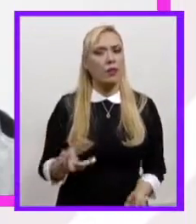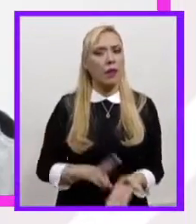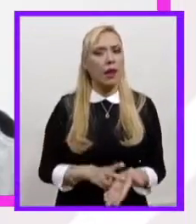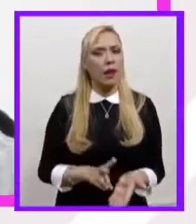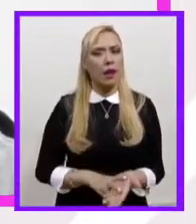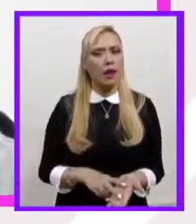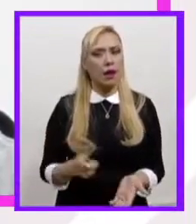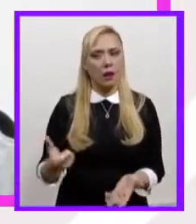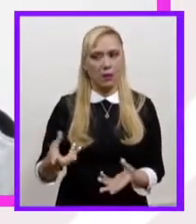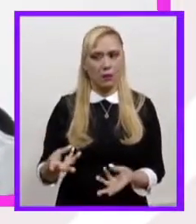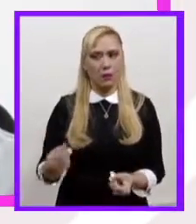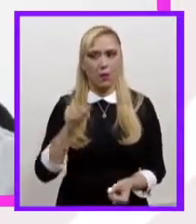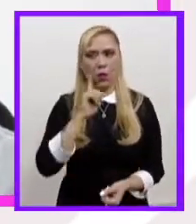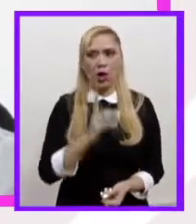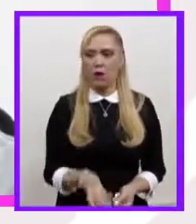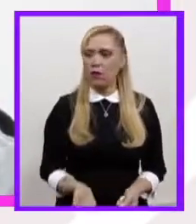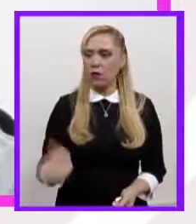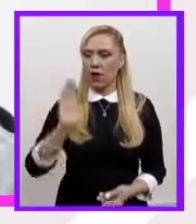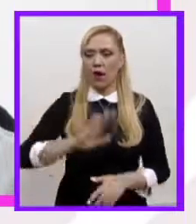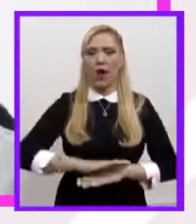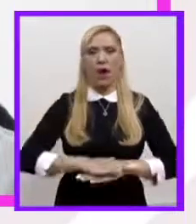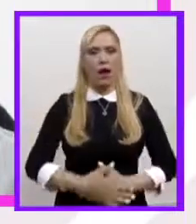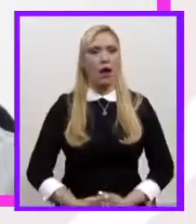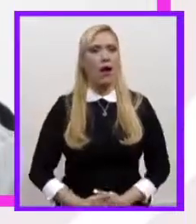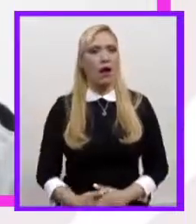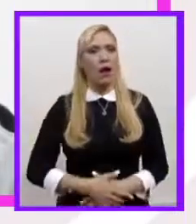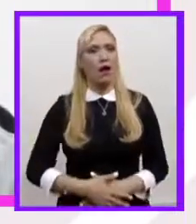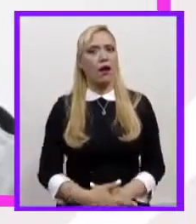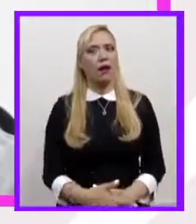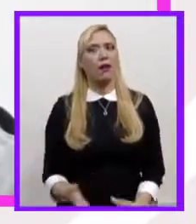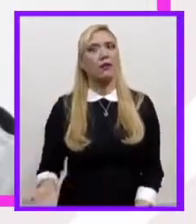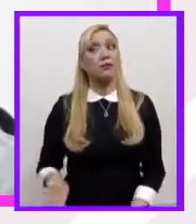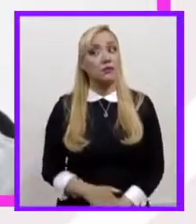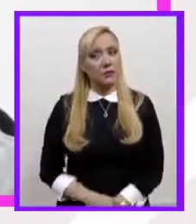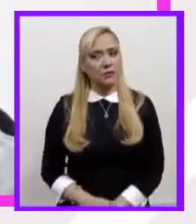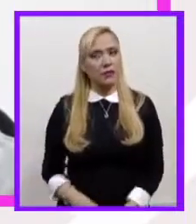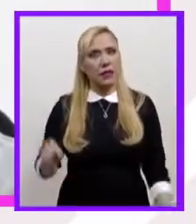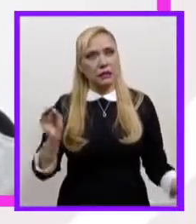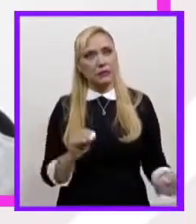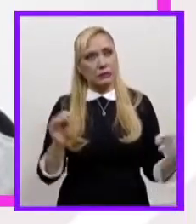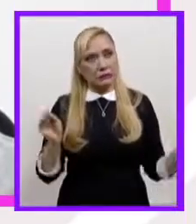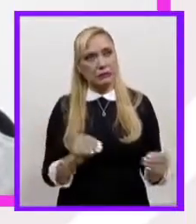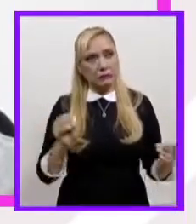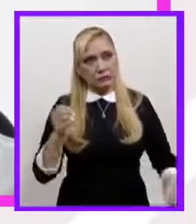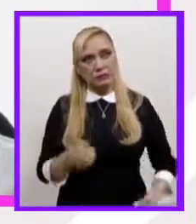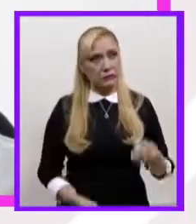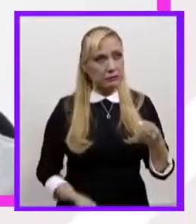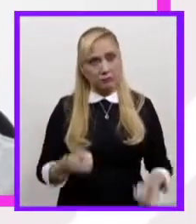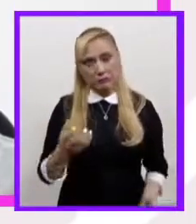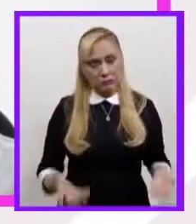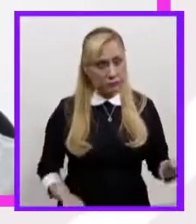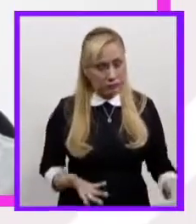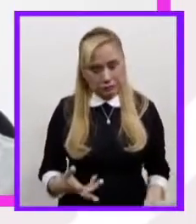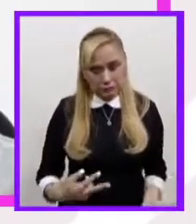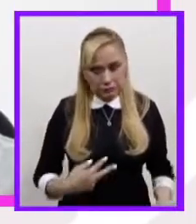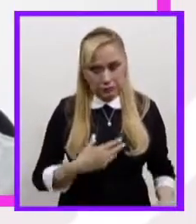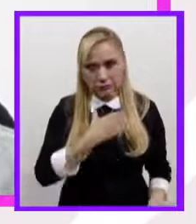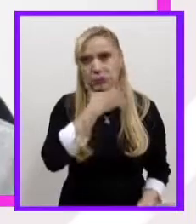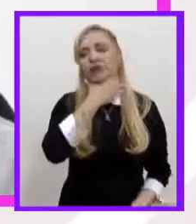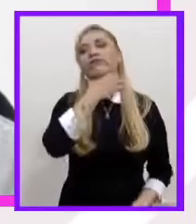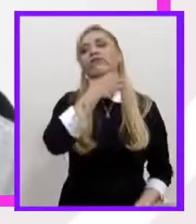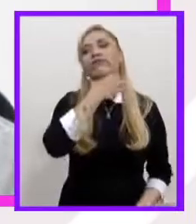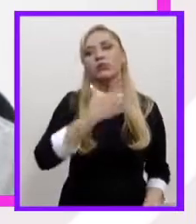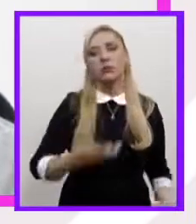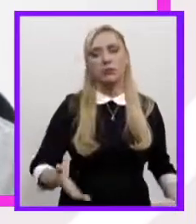embarazadas y tener que ir a litigar, y entonces lo tienen completamente estimado en términos económicos para que no